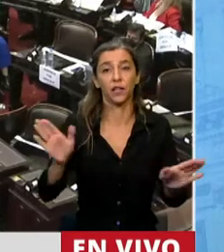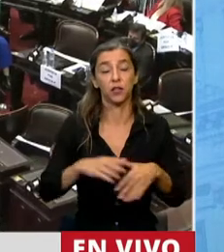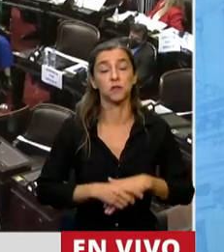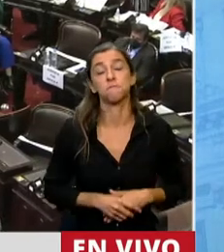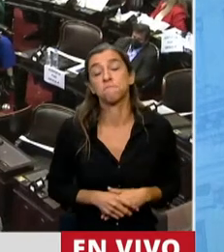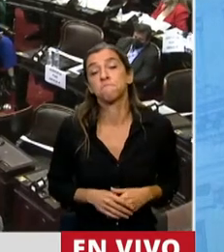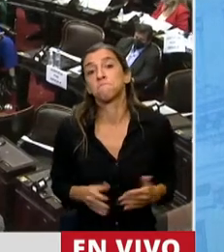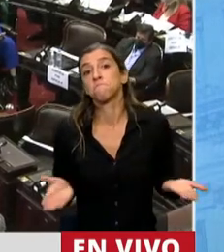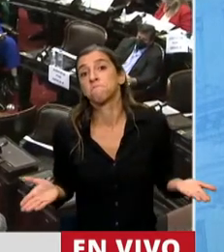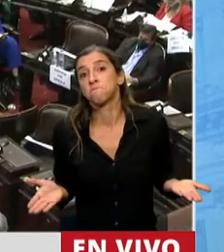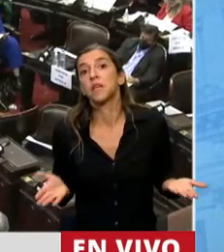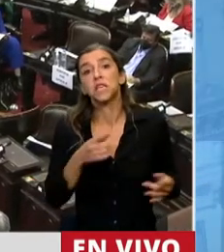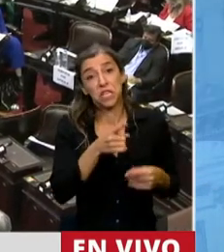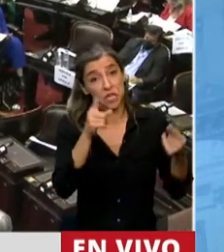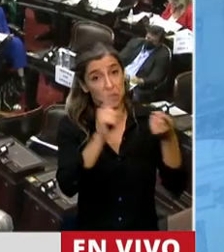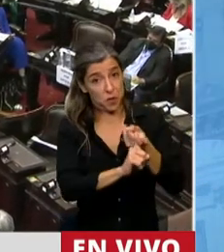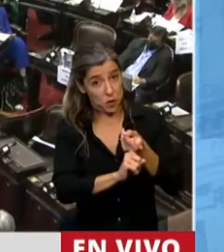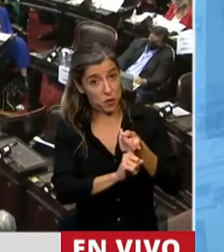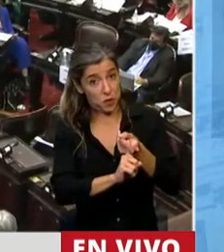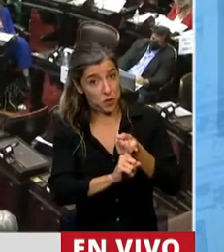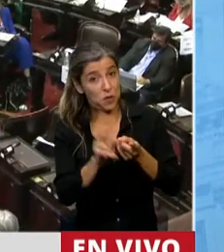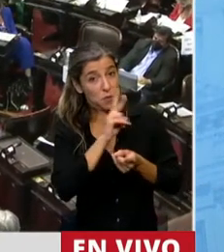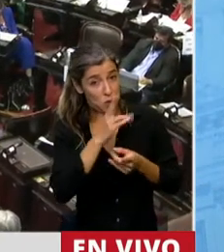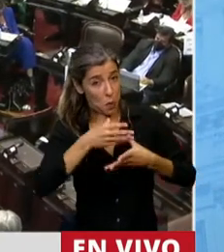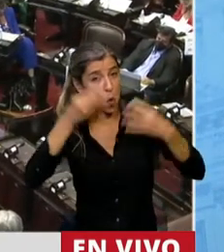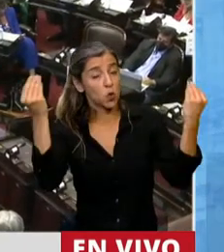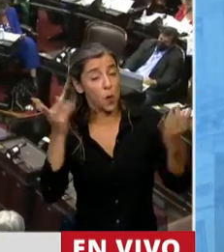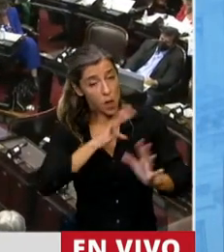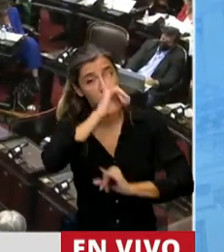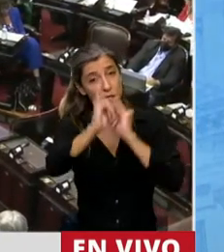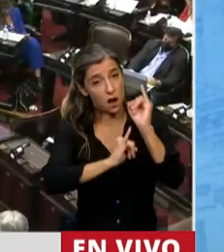todo, que muchas veces su esposa lo explicitó y lo argumentó,